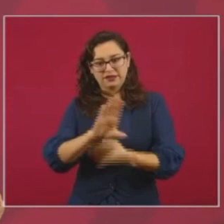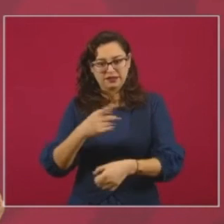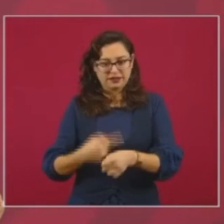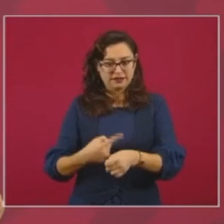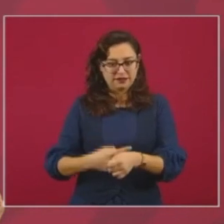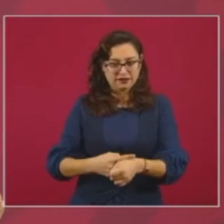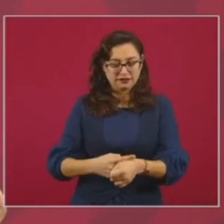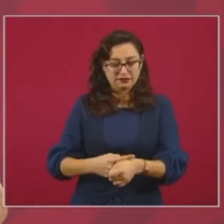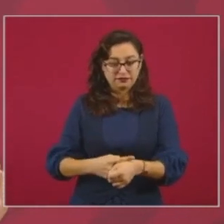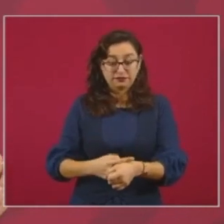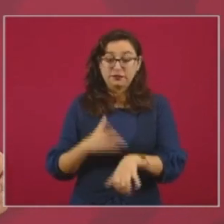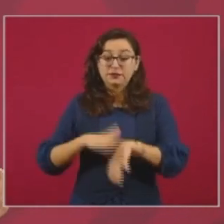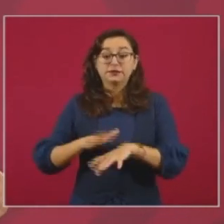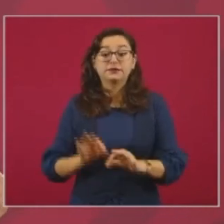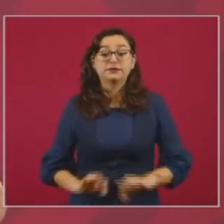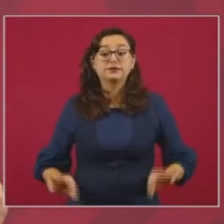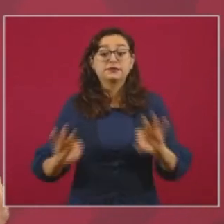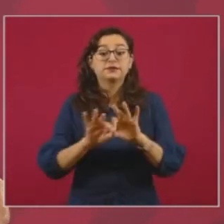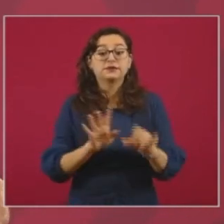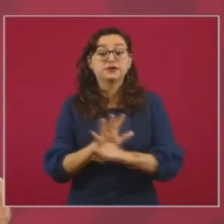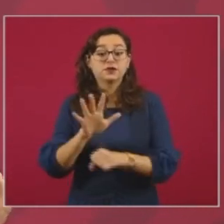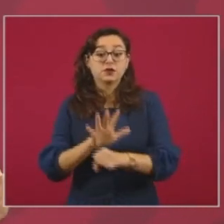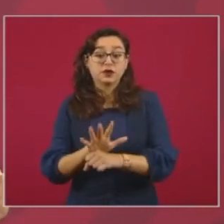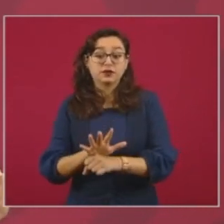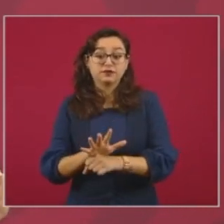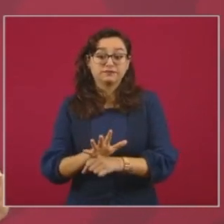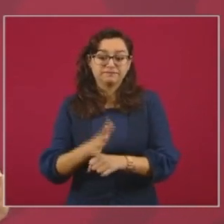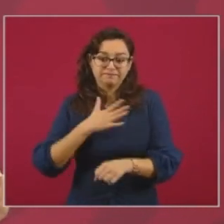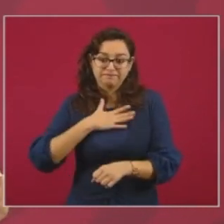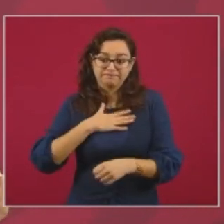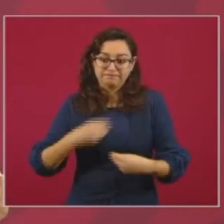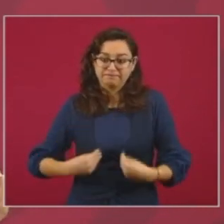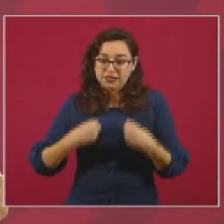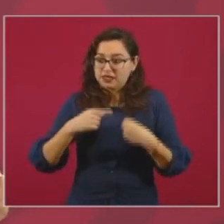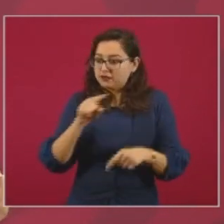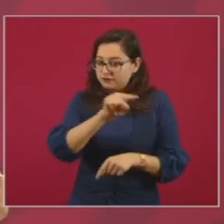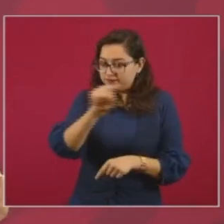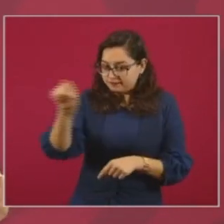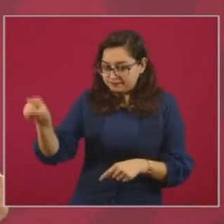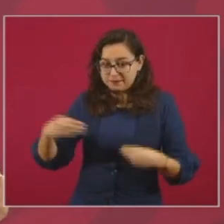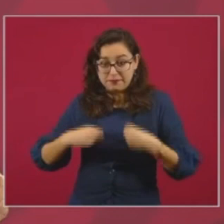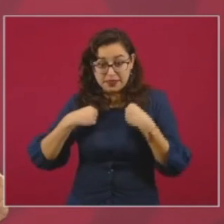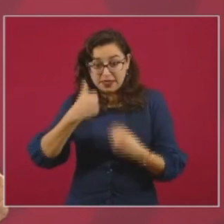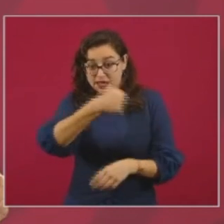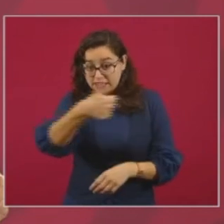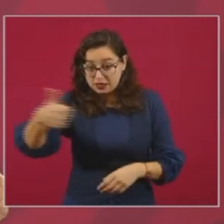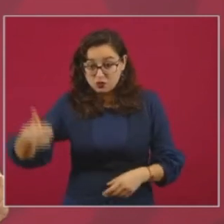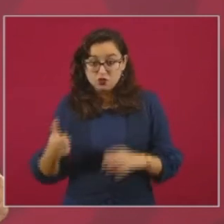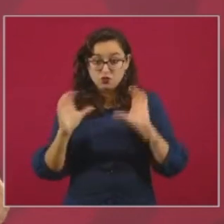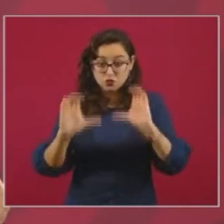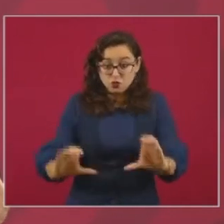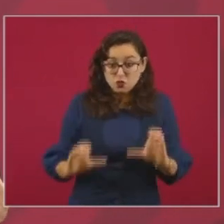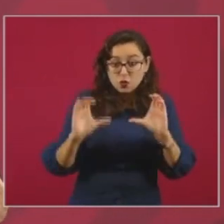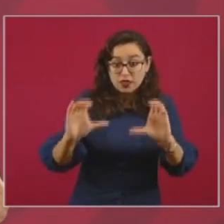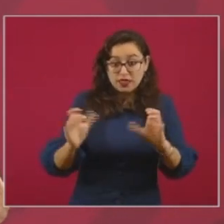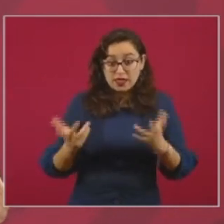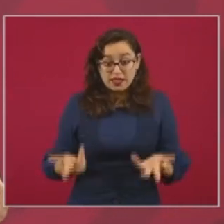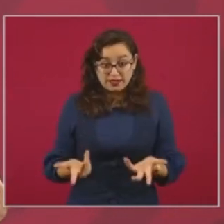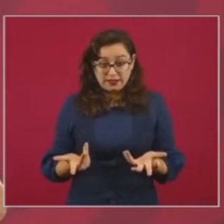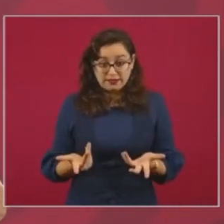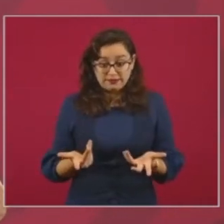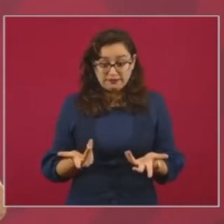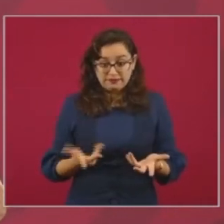lo más importante, que cuidemos nuestras vidas, que no haya fallecidos. Entonces, es un